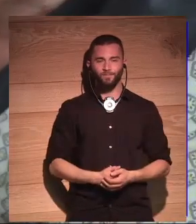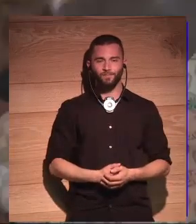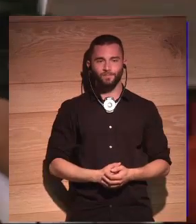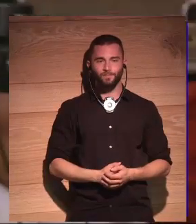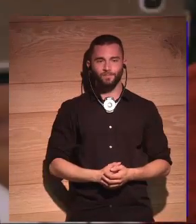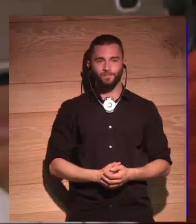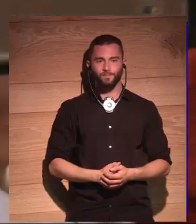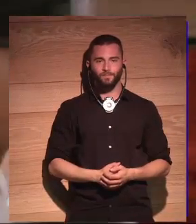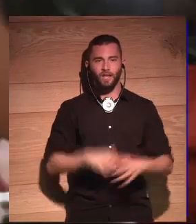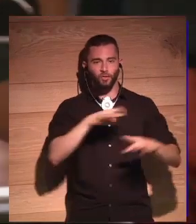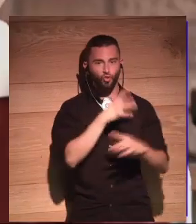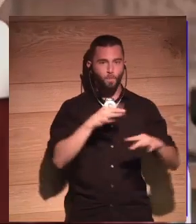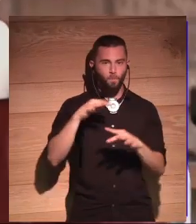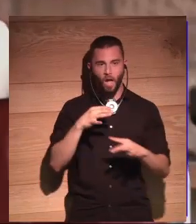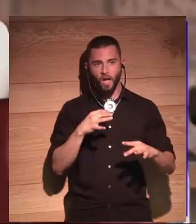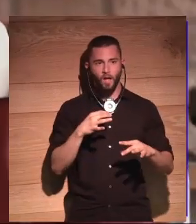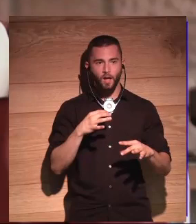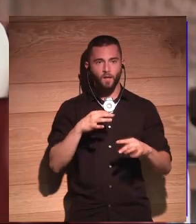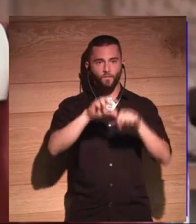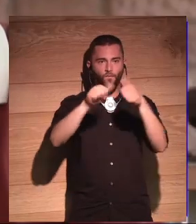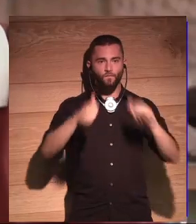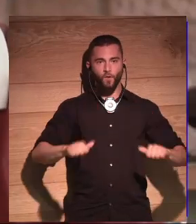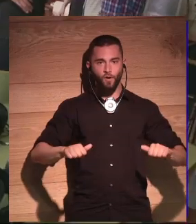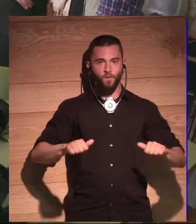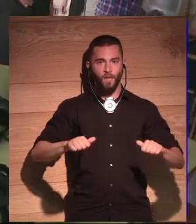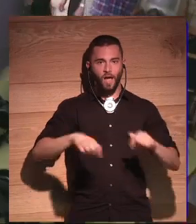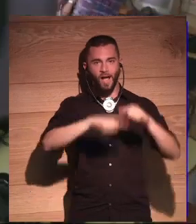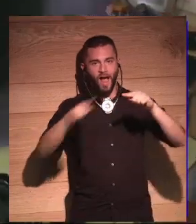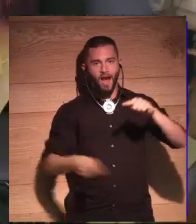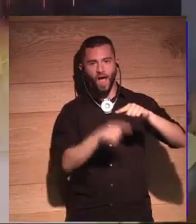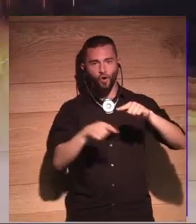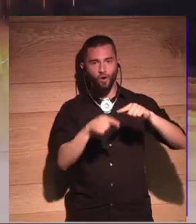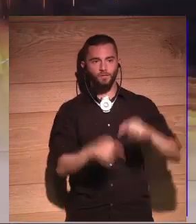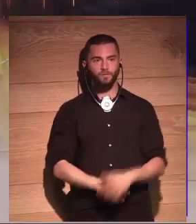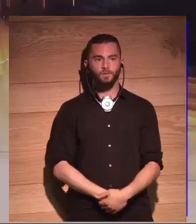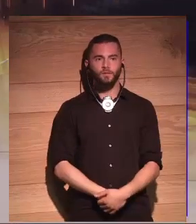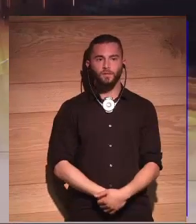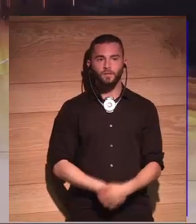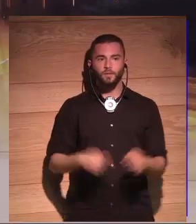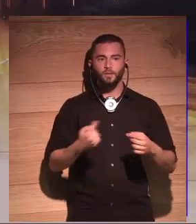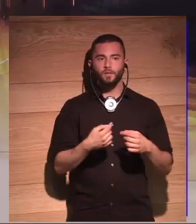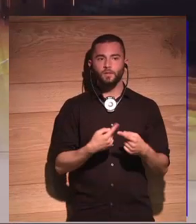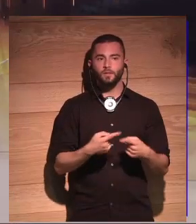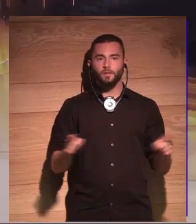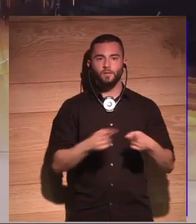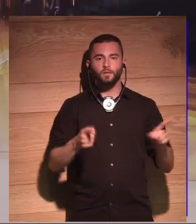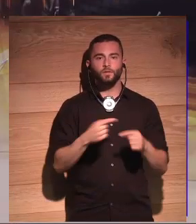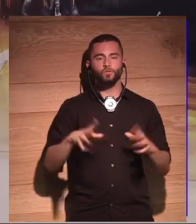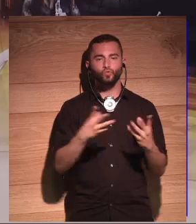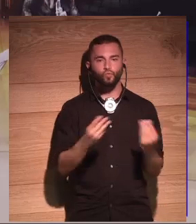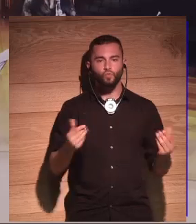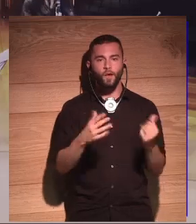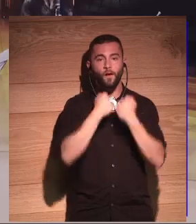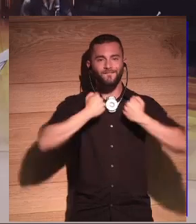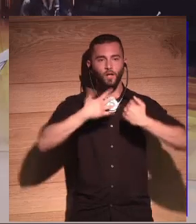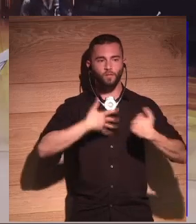en la trompa, que tenía forma de caracol. La versatilidad de su sonido, que puede ser muy suave o muy fuerte,